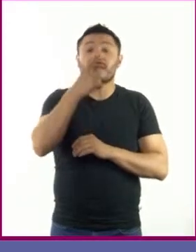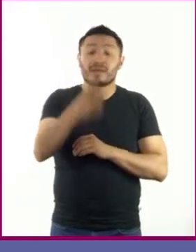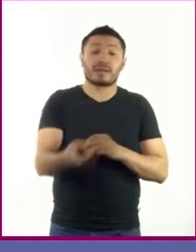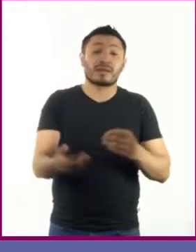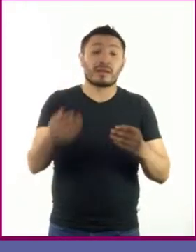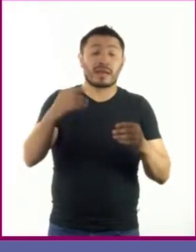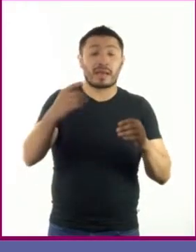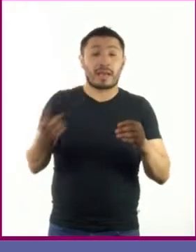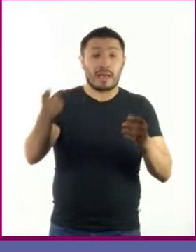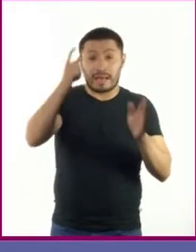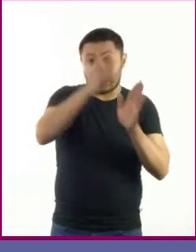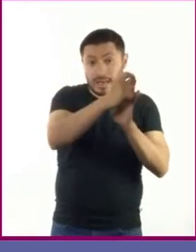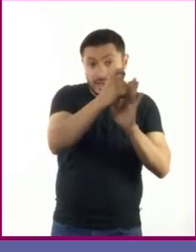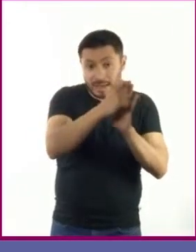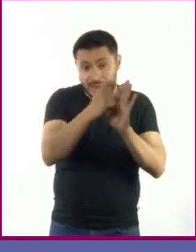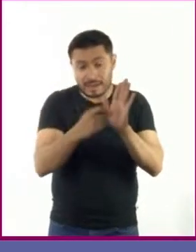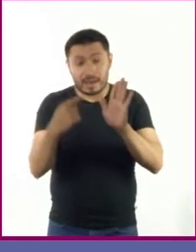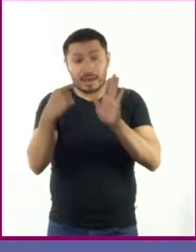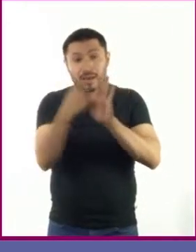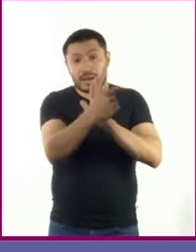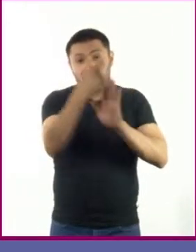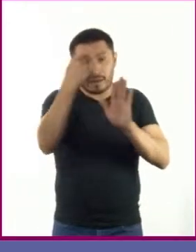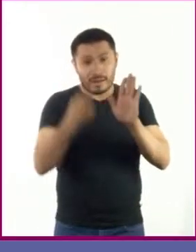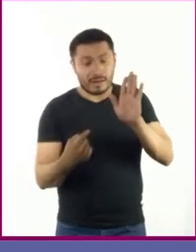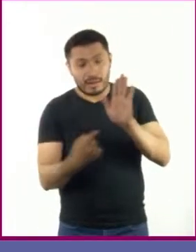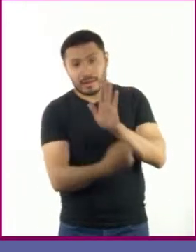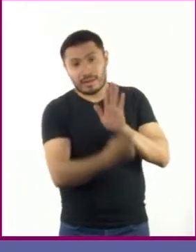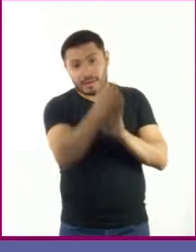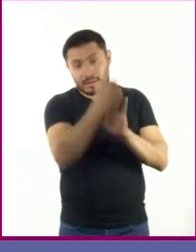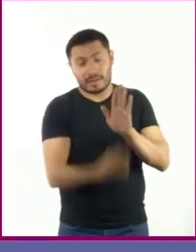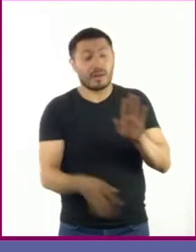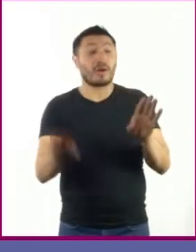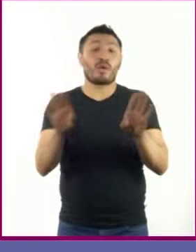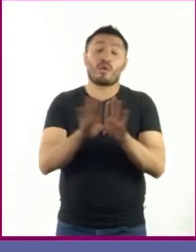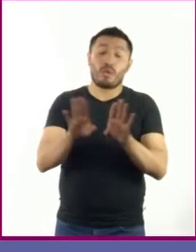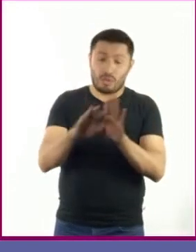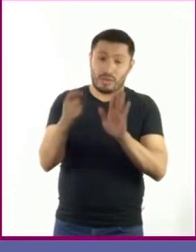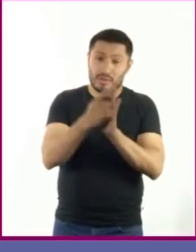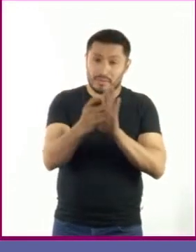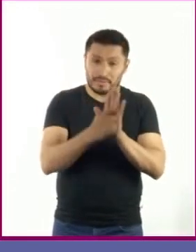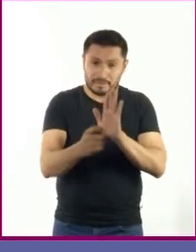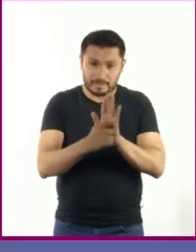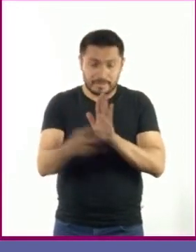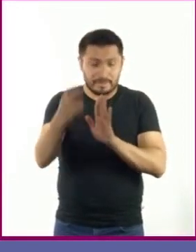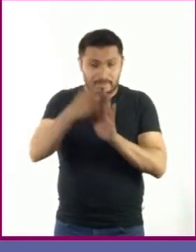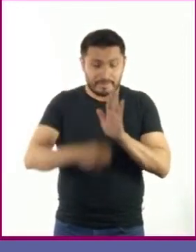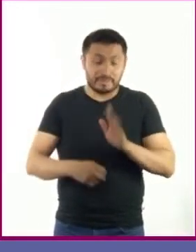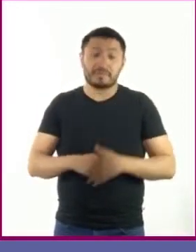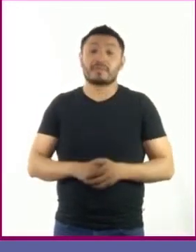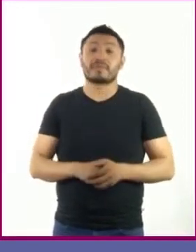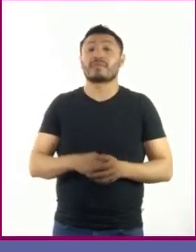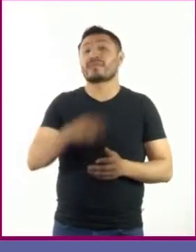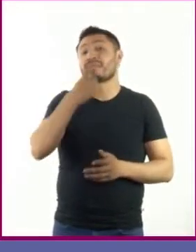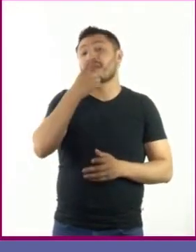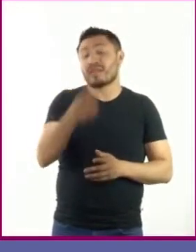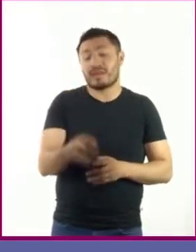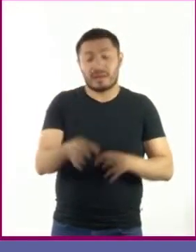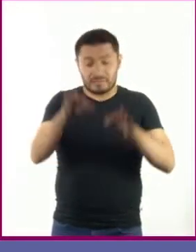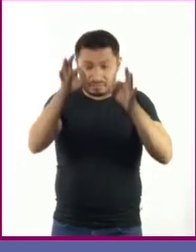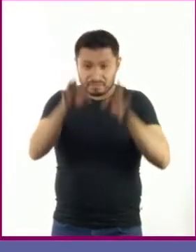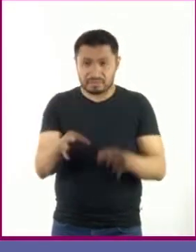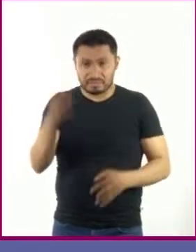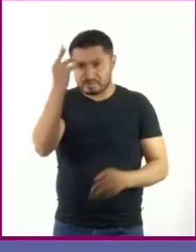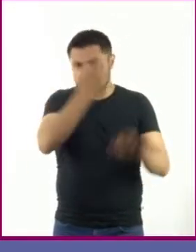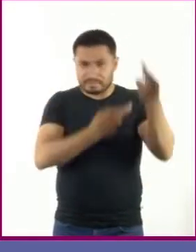el texto en el margen de la hoja o de alguna otra manera. Dice que una forma muy útil para